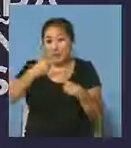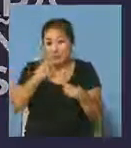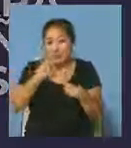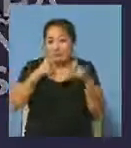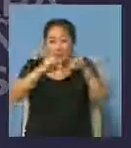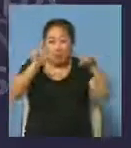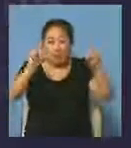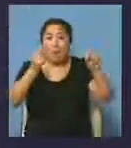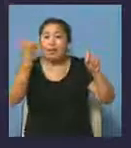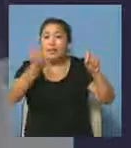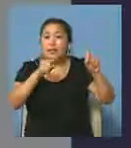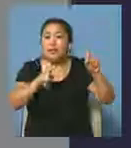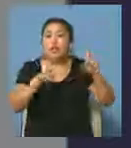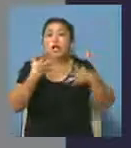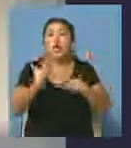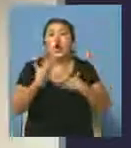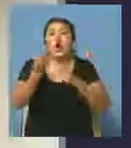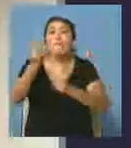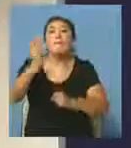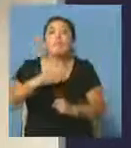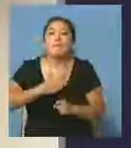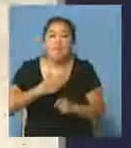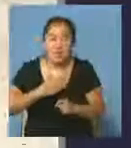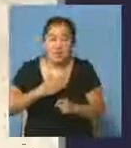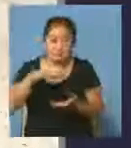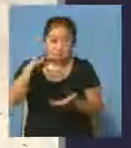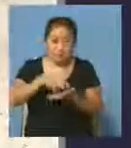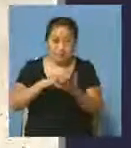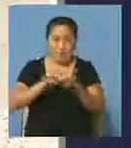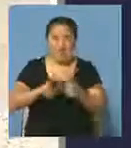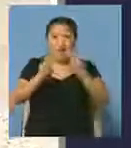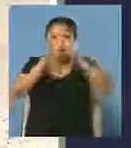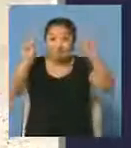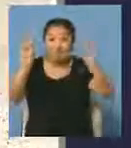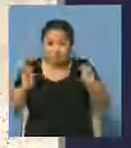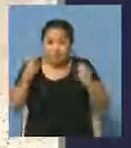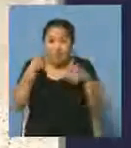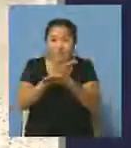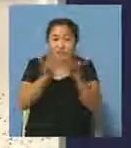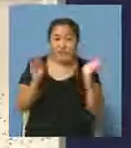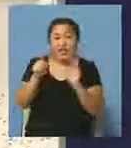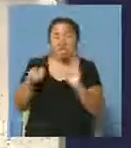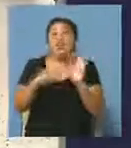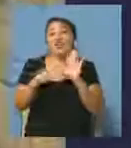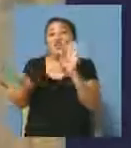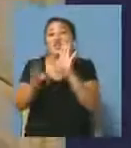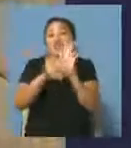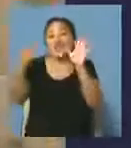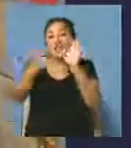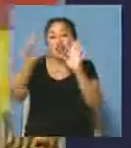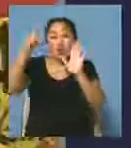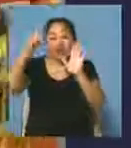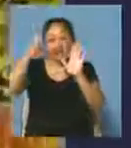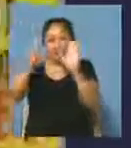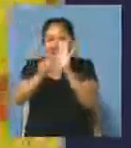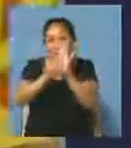con la leyenda "Compre mi pyme", destacado en las góndolas, según establece el artículo 10